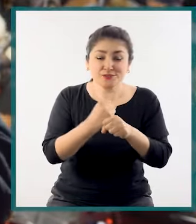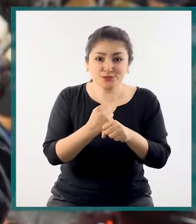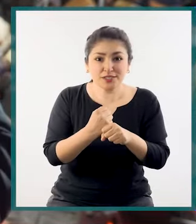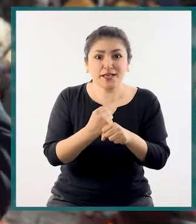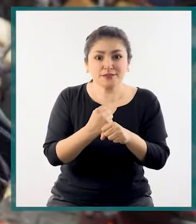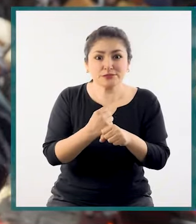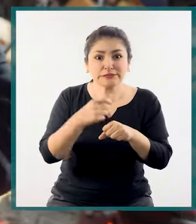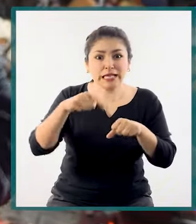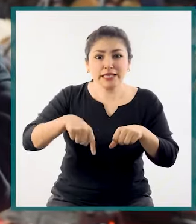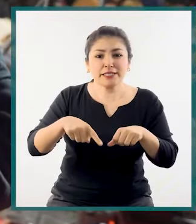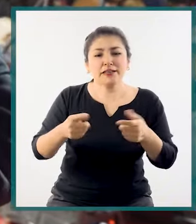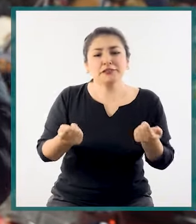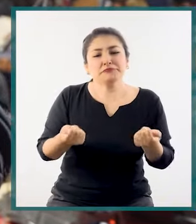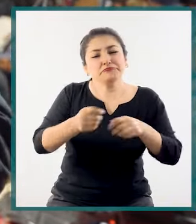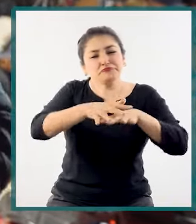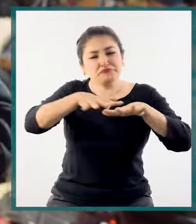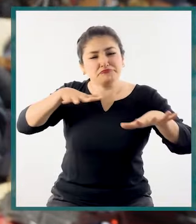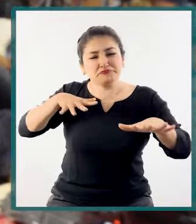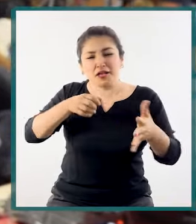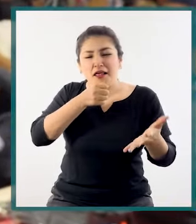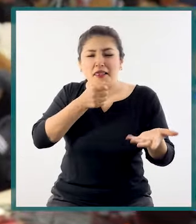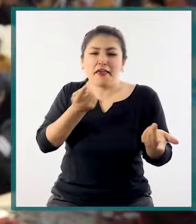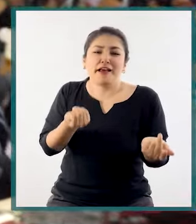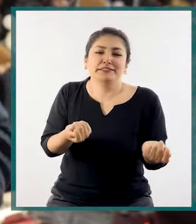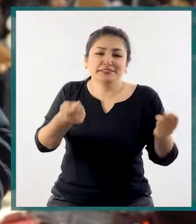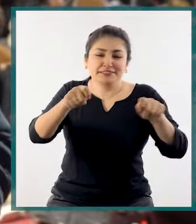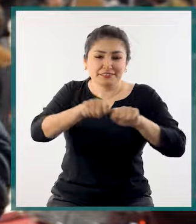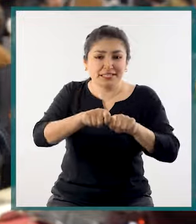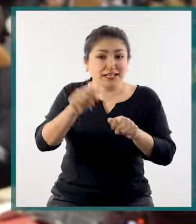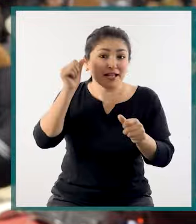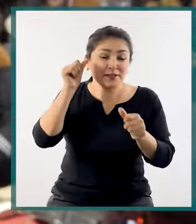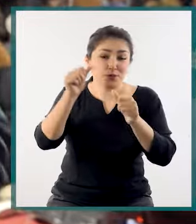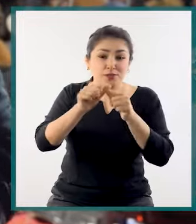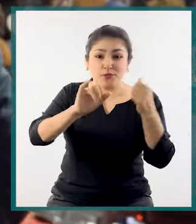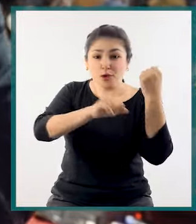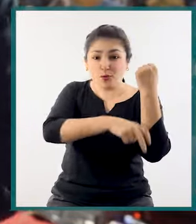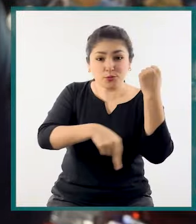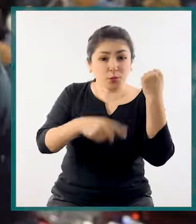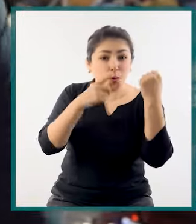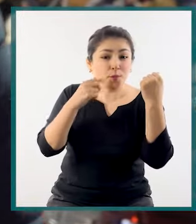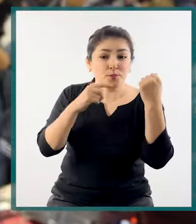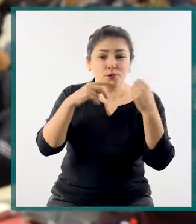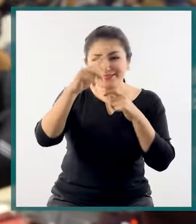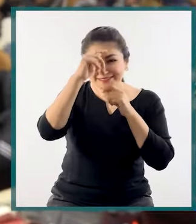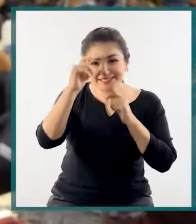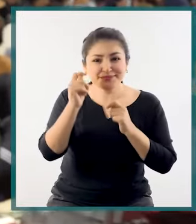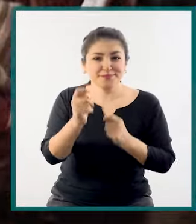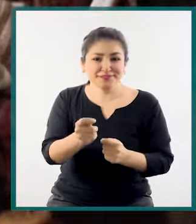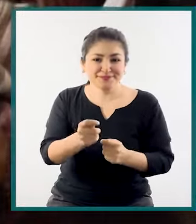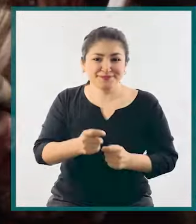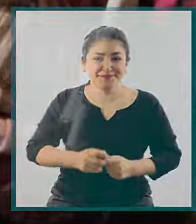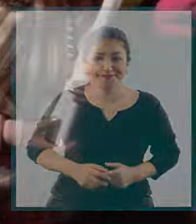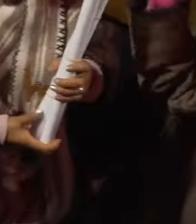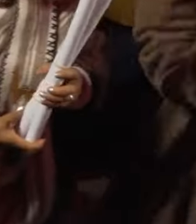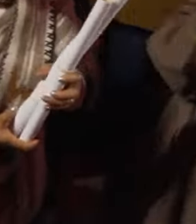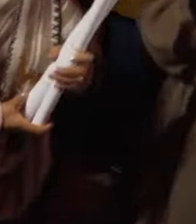de Junín. Y con eso se pone fin a la serenata en honor a los juninos y juninas.